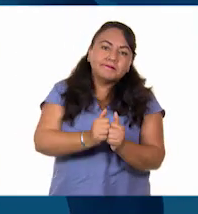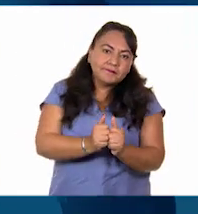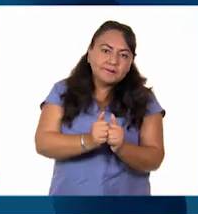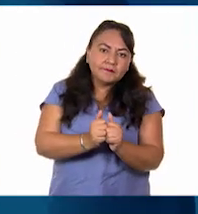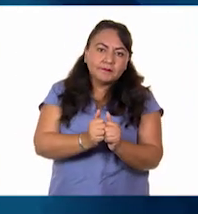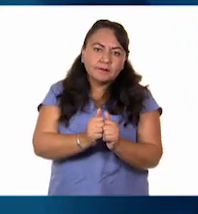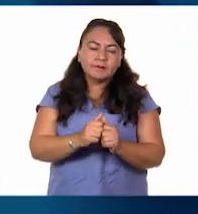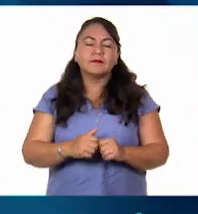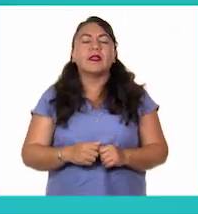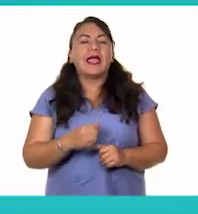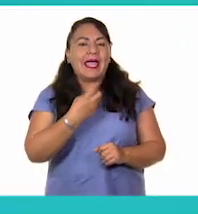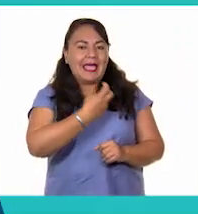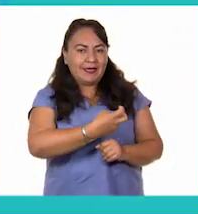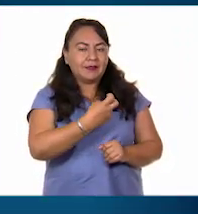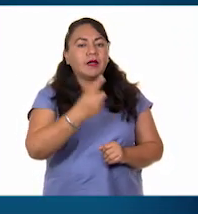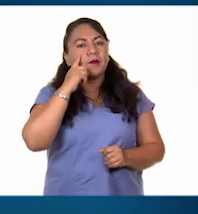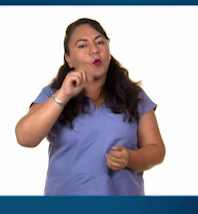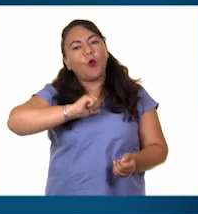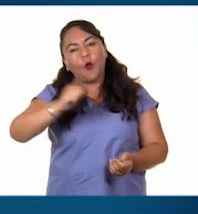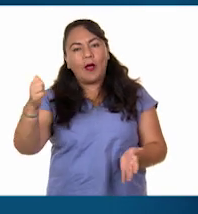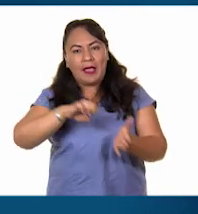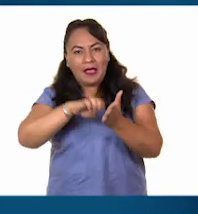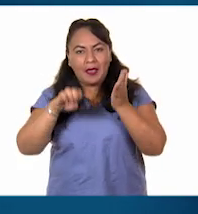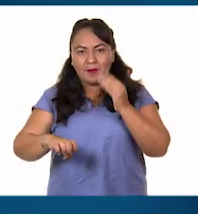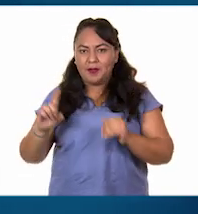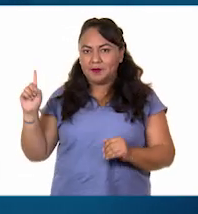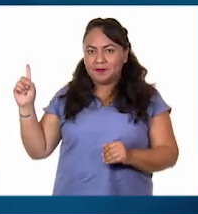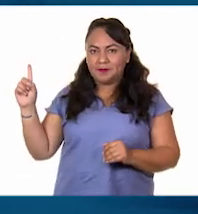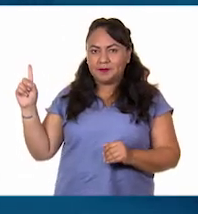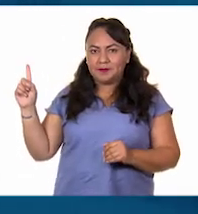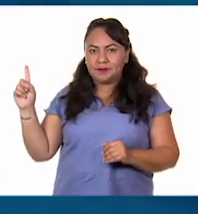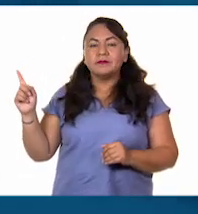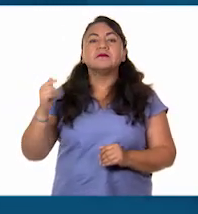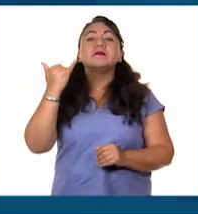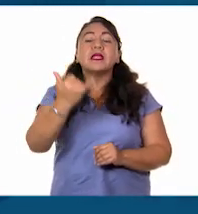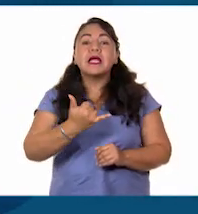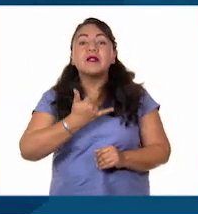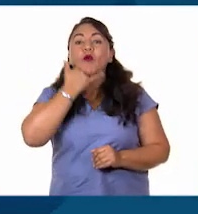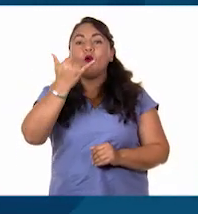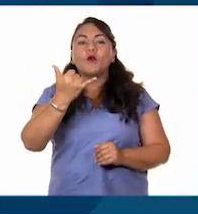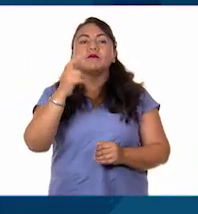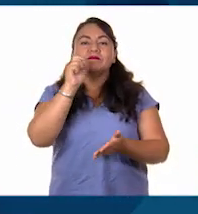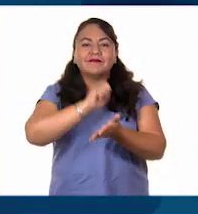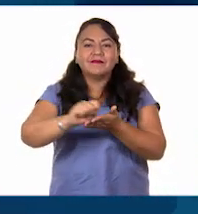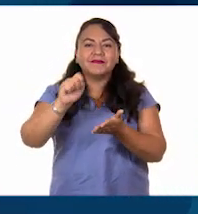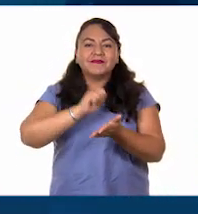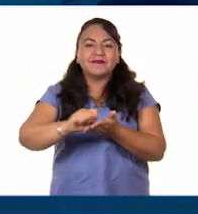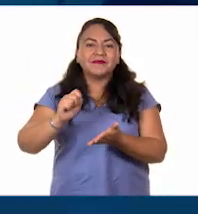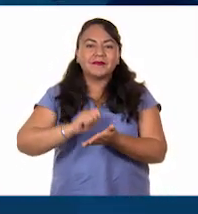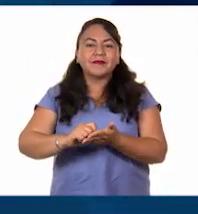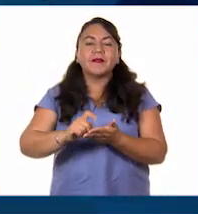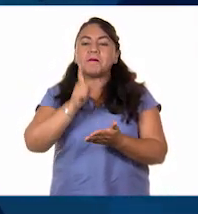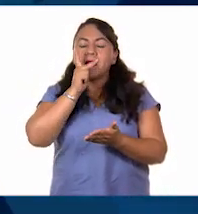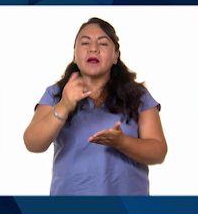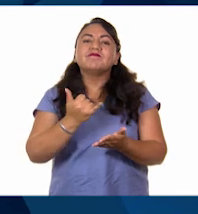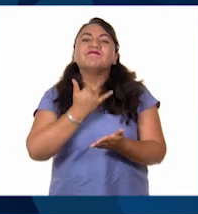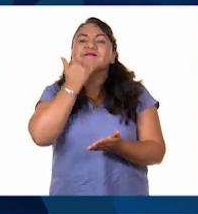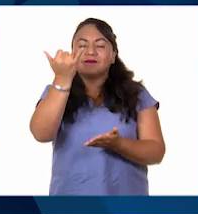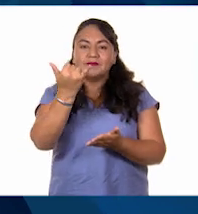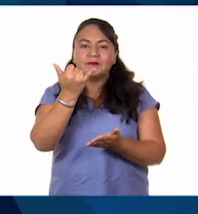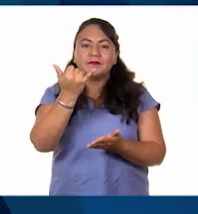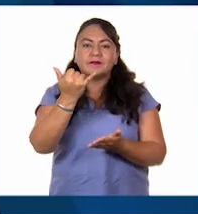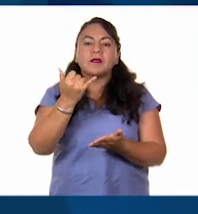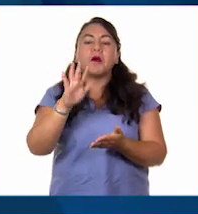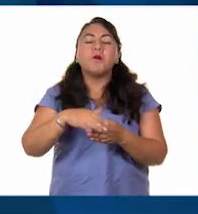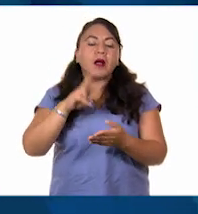es. Ah. Vamos a ver otro ejemplo que podemos interpretar como error ortográfico, como la elección de la palabra equivocada por